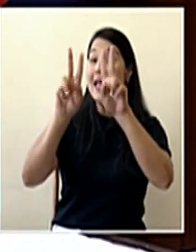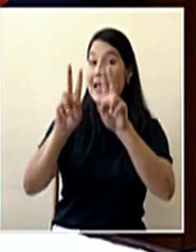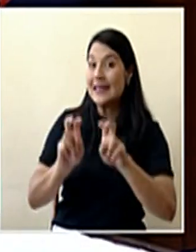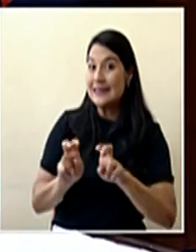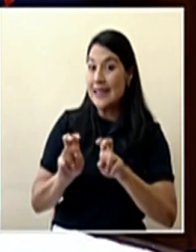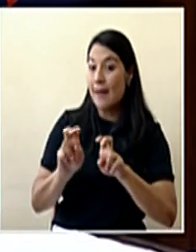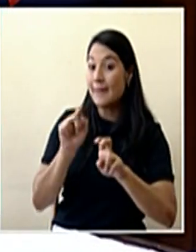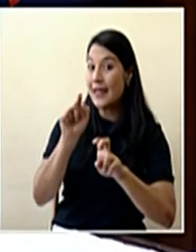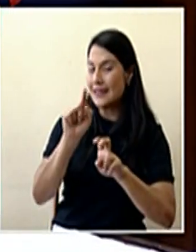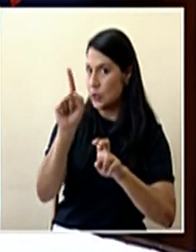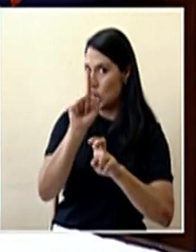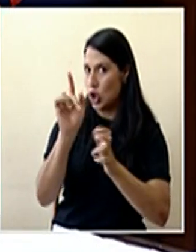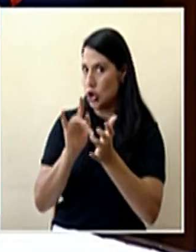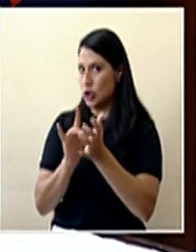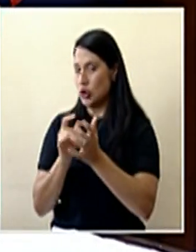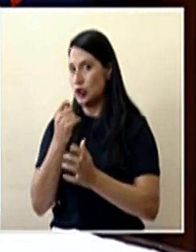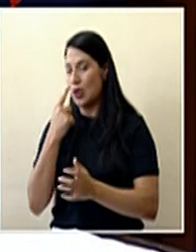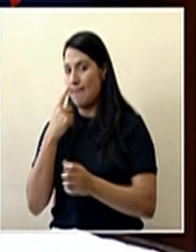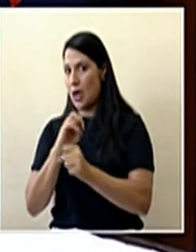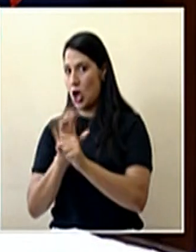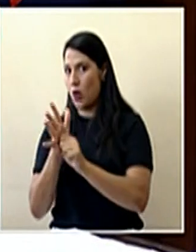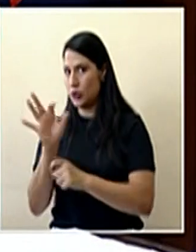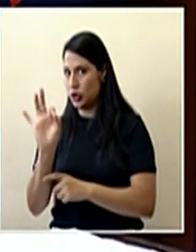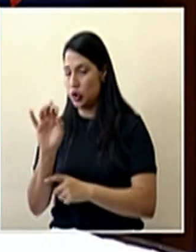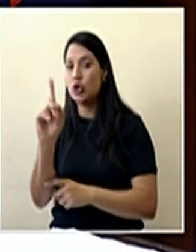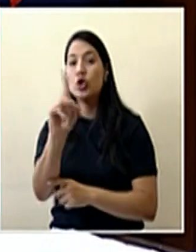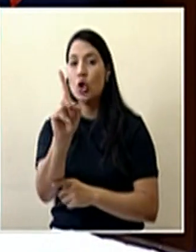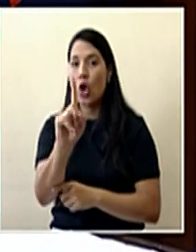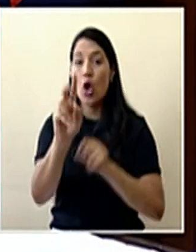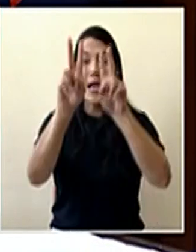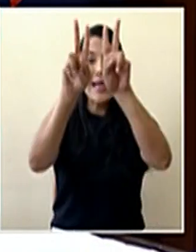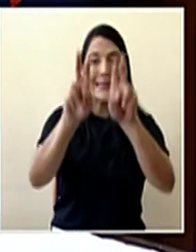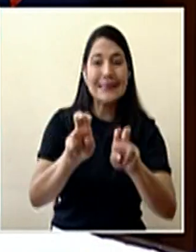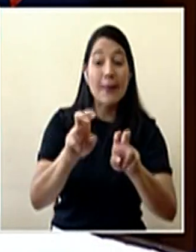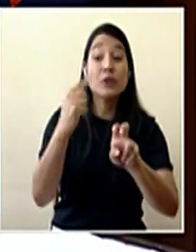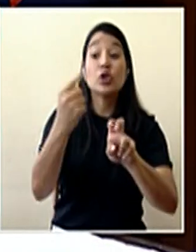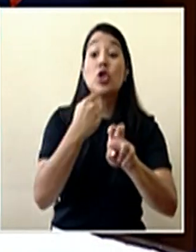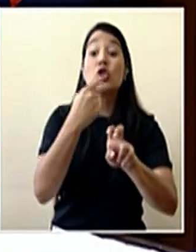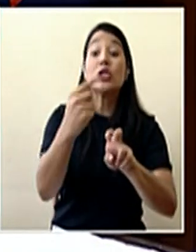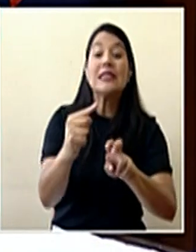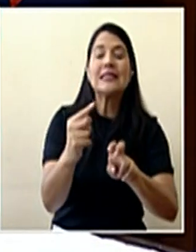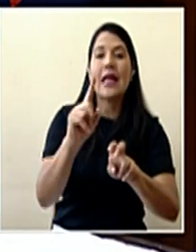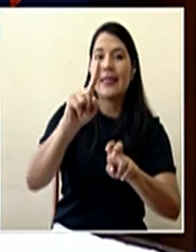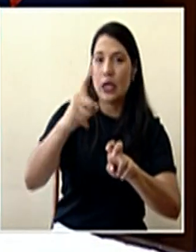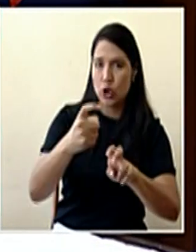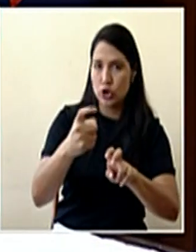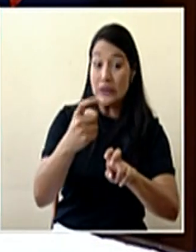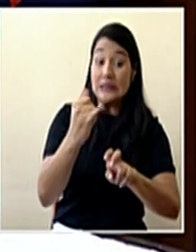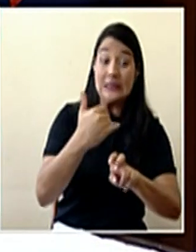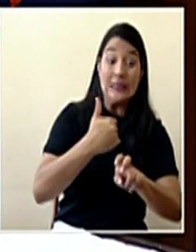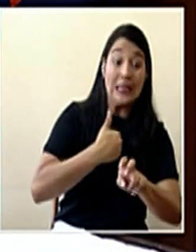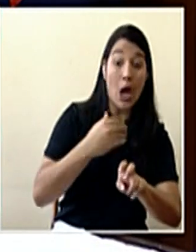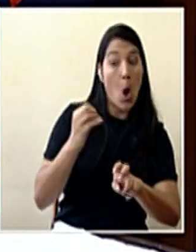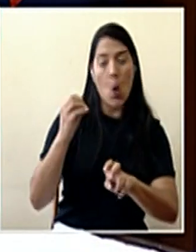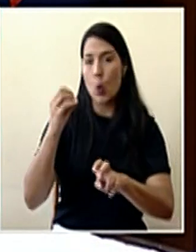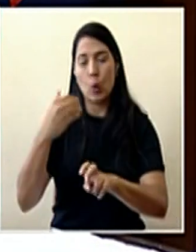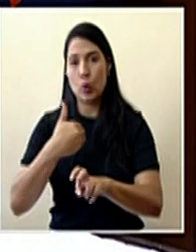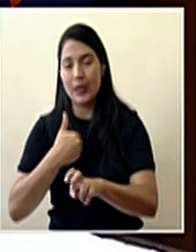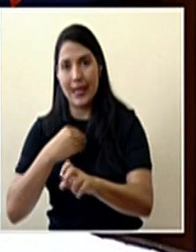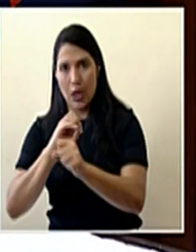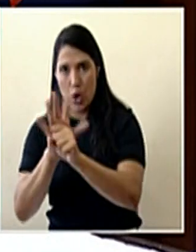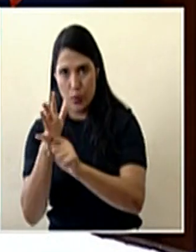para esta patología. Las pruebas son diagnósticas, no son un tratamiento. Más que preocuparse por el número de pruebas,